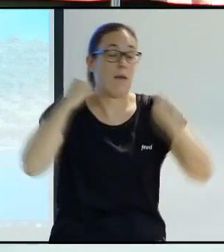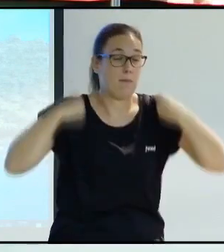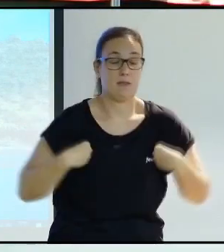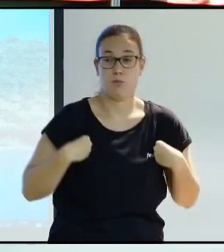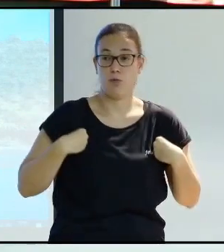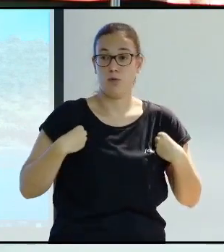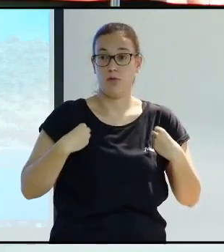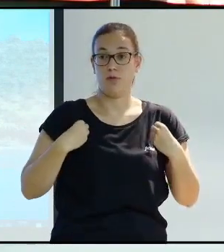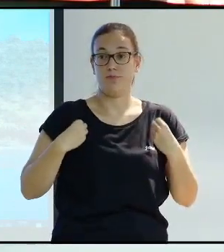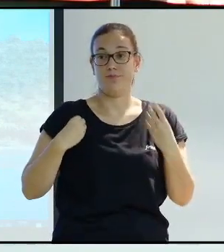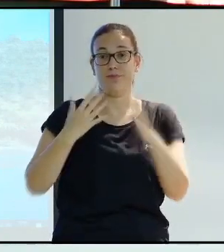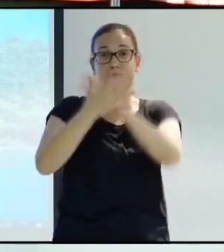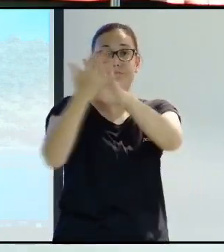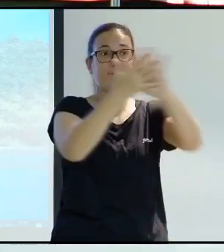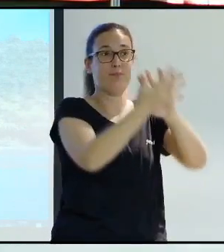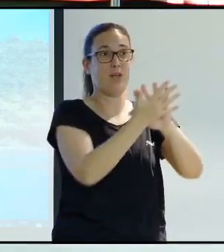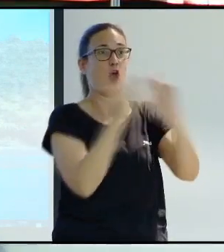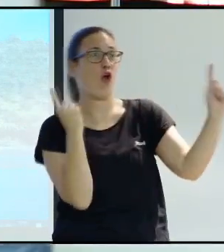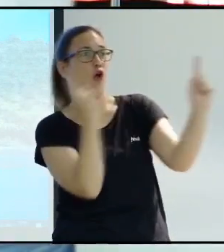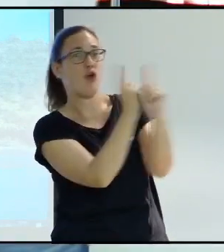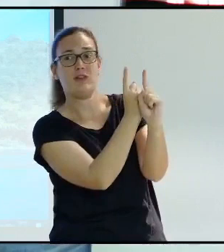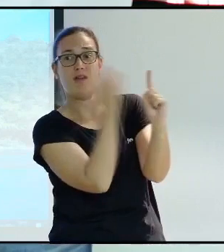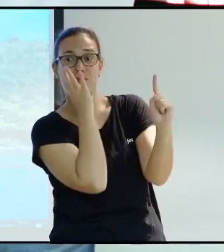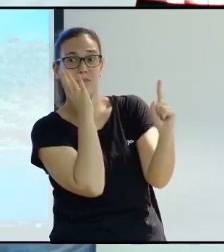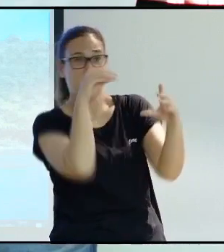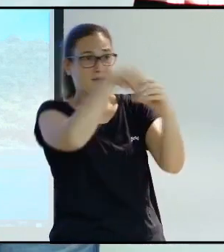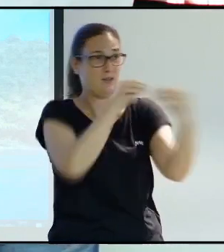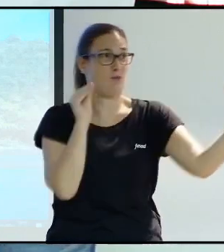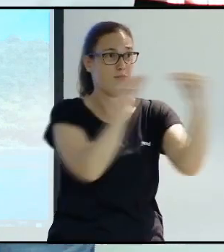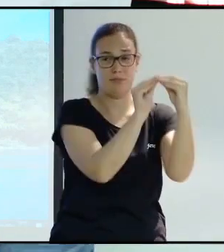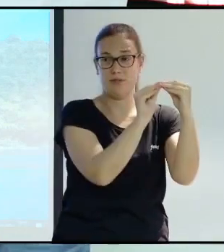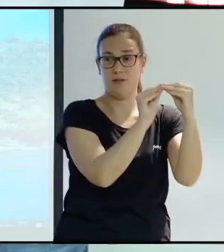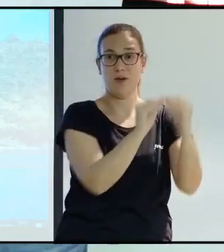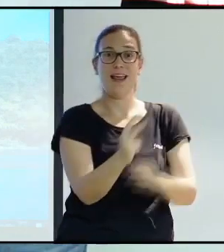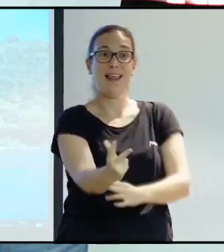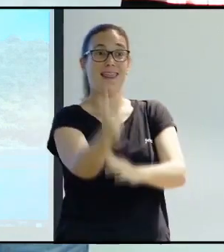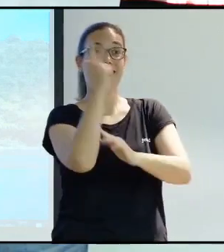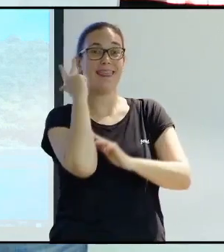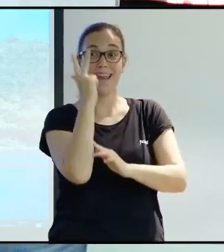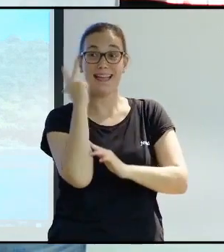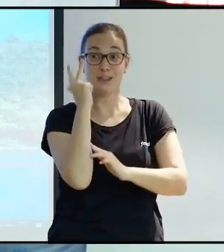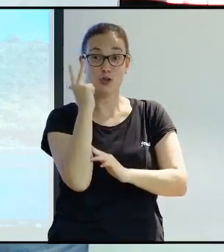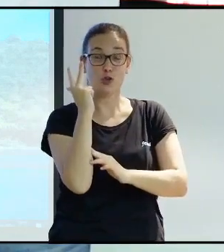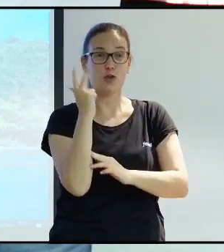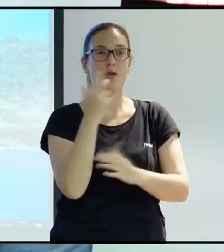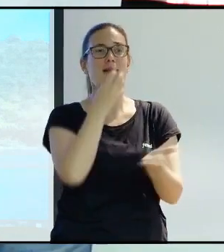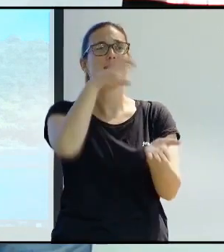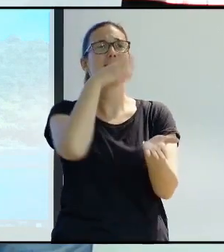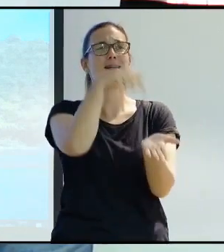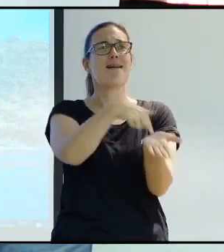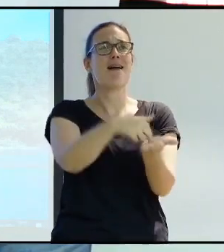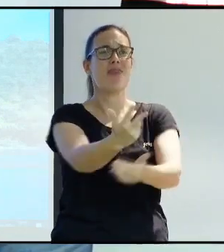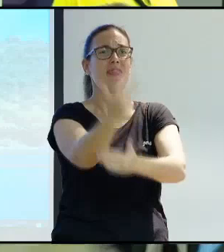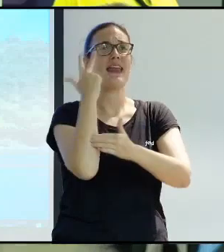se pretende enfrentar. Porque la cuestión de derechos nos lleva a lo normativo, que es ahí donde se construye la individualidad y